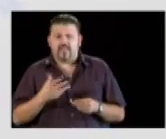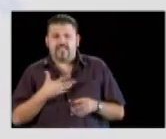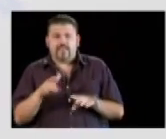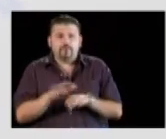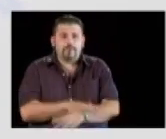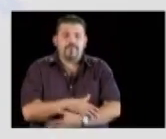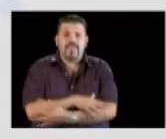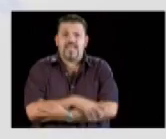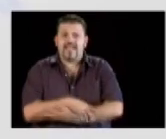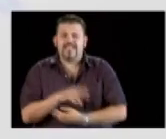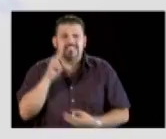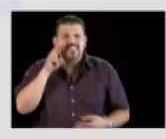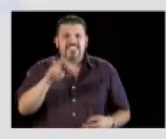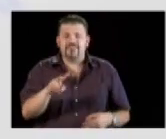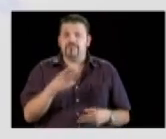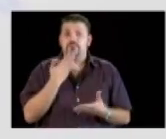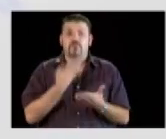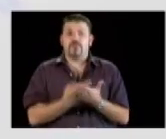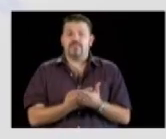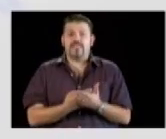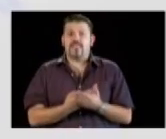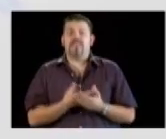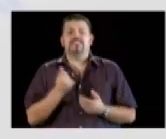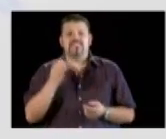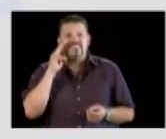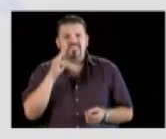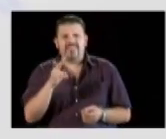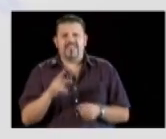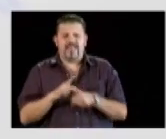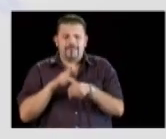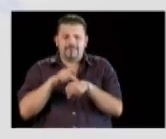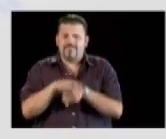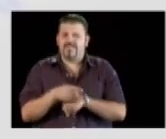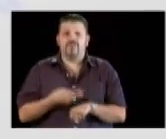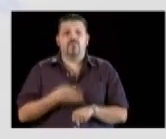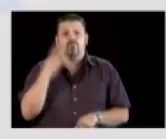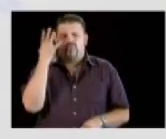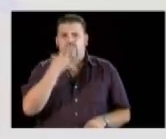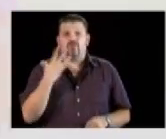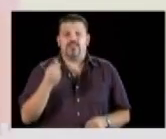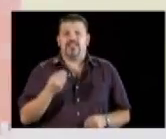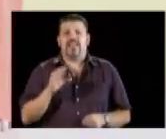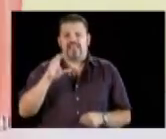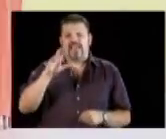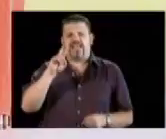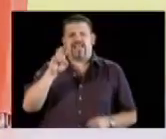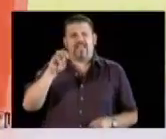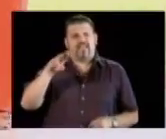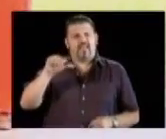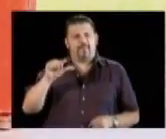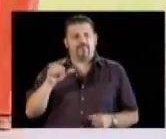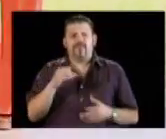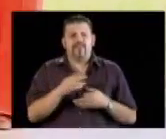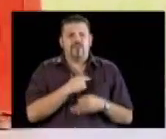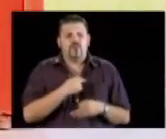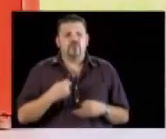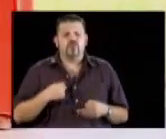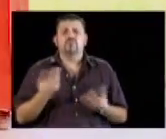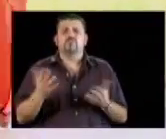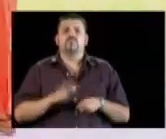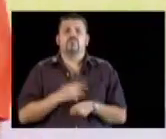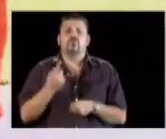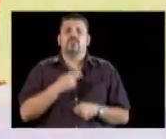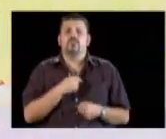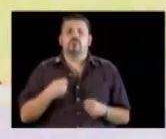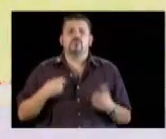ahorita en temporada de verano se ve muy bonita la piel. La crema aclaradora facial, ¿por qué la sacamos?